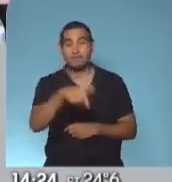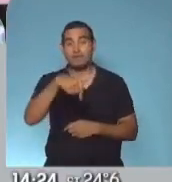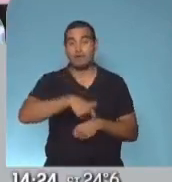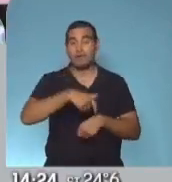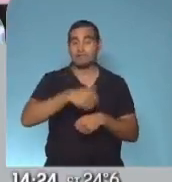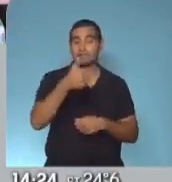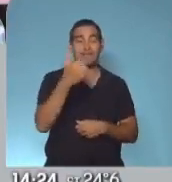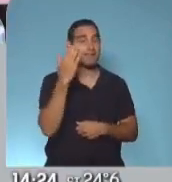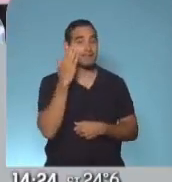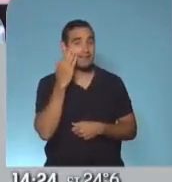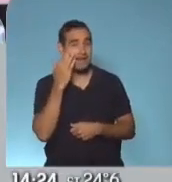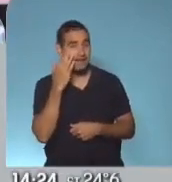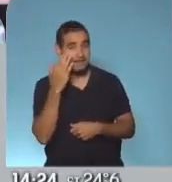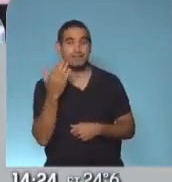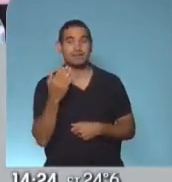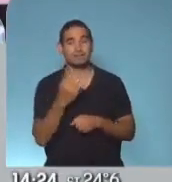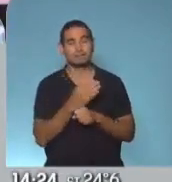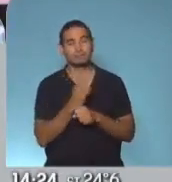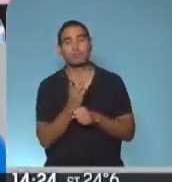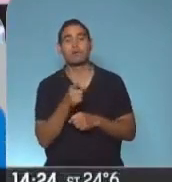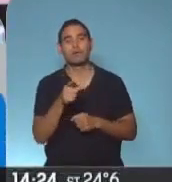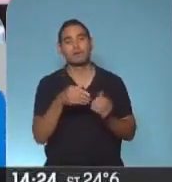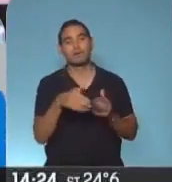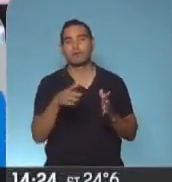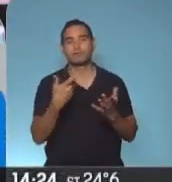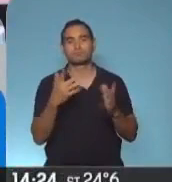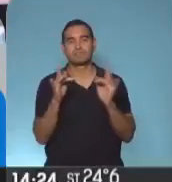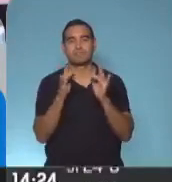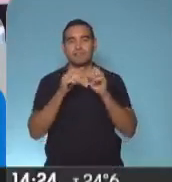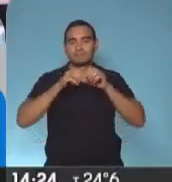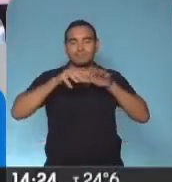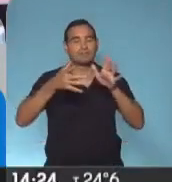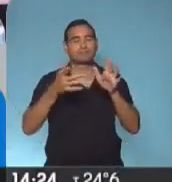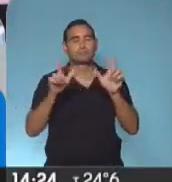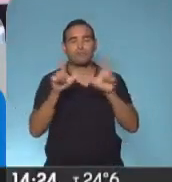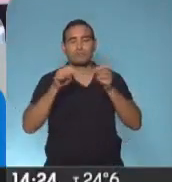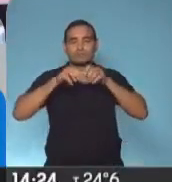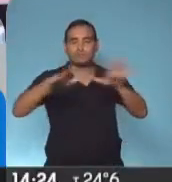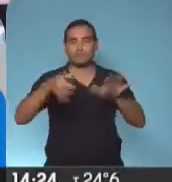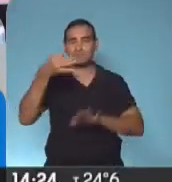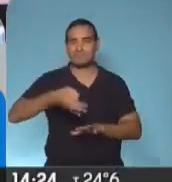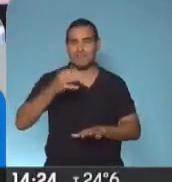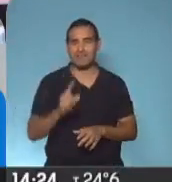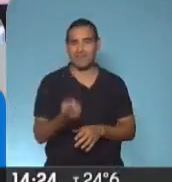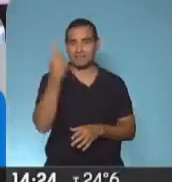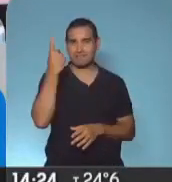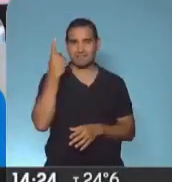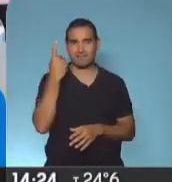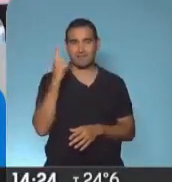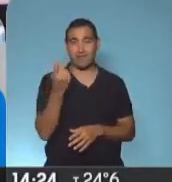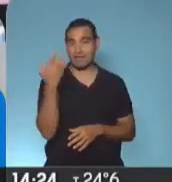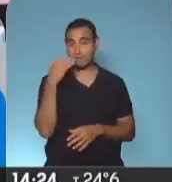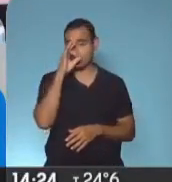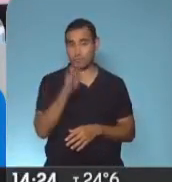las 18, ahorita sí un poquito más, vamos a estar con esta transmisión inédita en la historia de la televisión argentina, todos los canales de